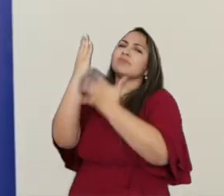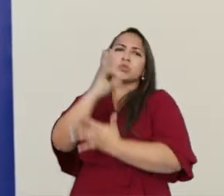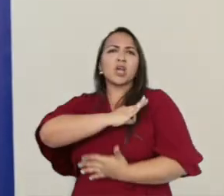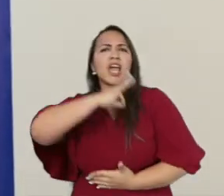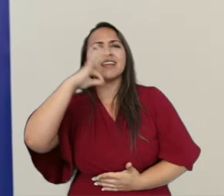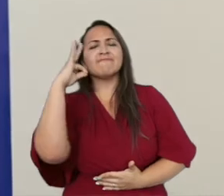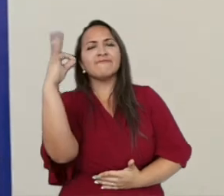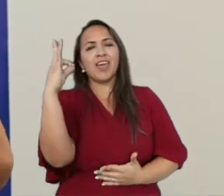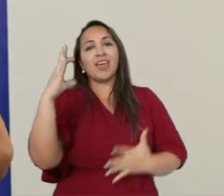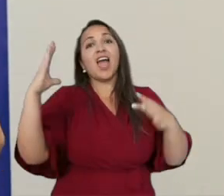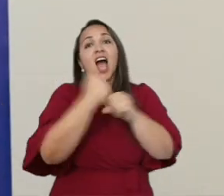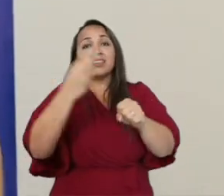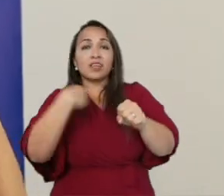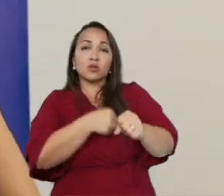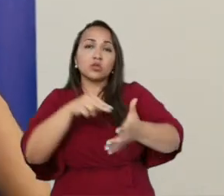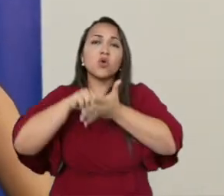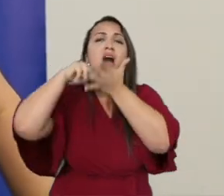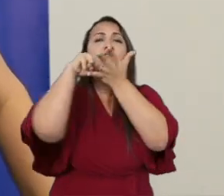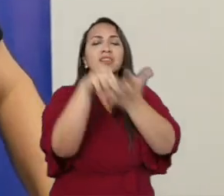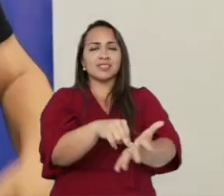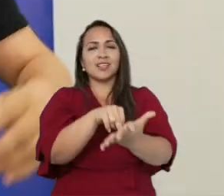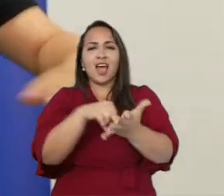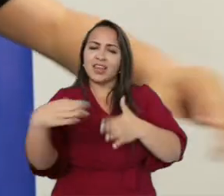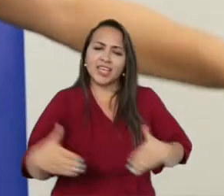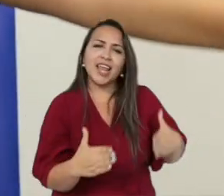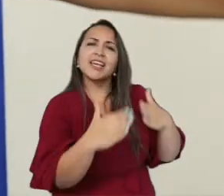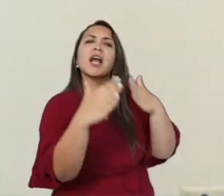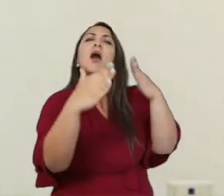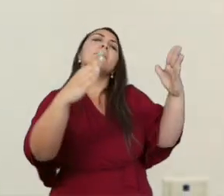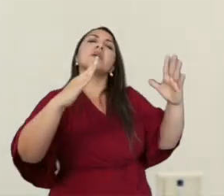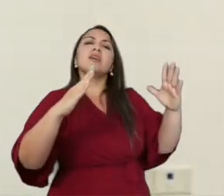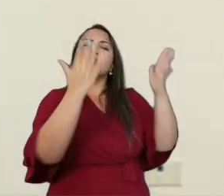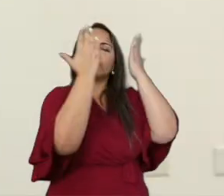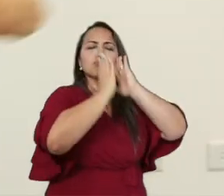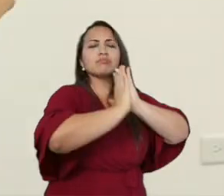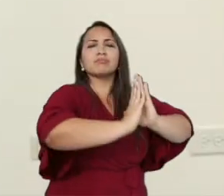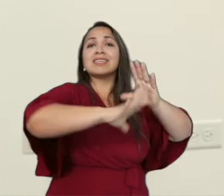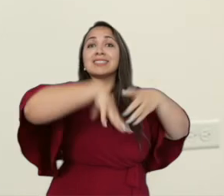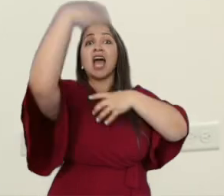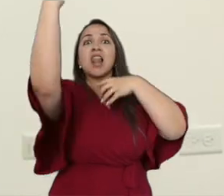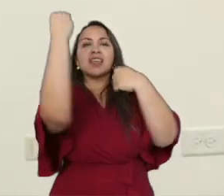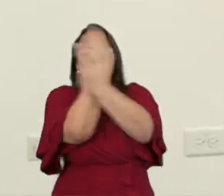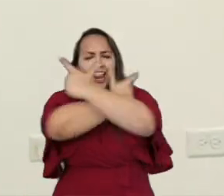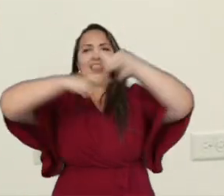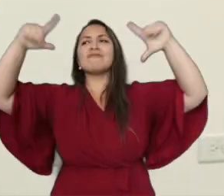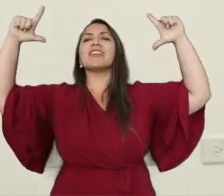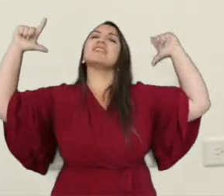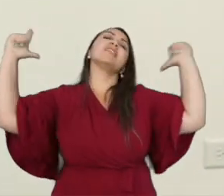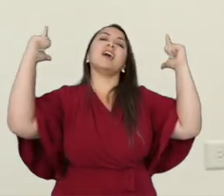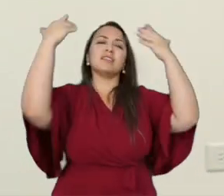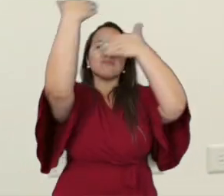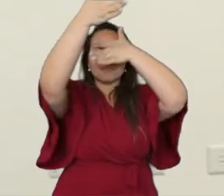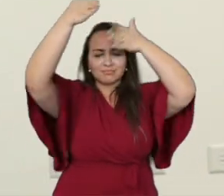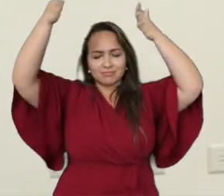fe que nos hace avanzar, tener camino al andar y salir a la libertad de